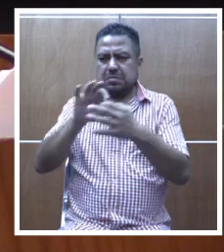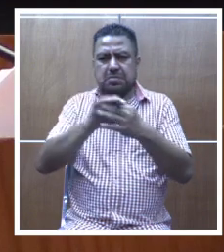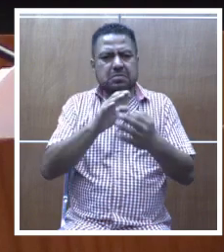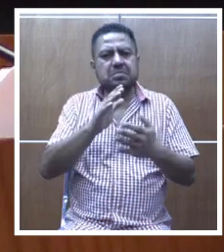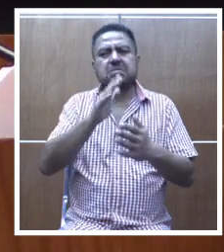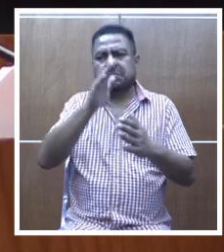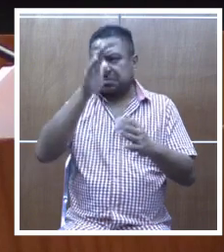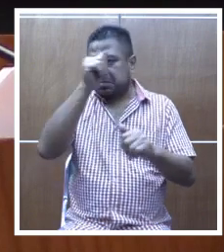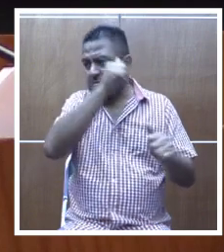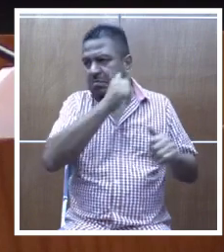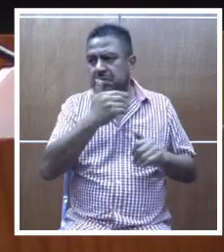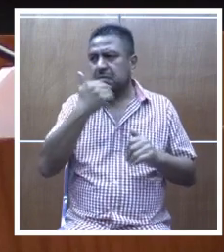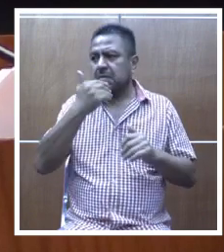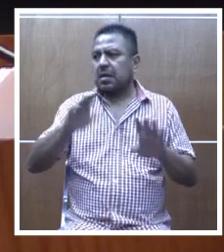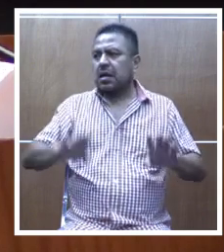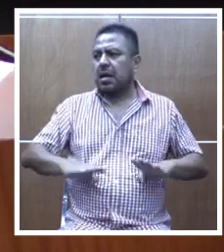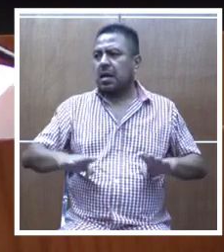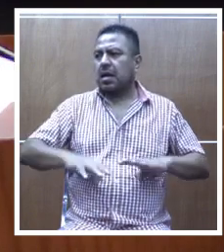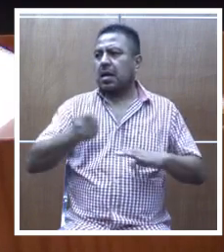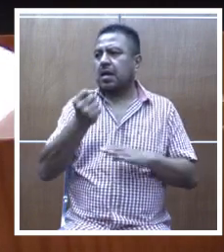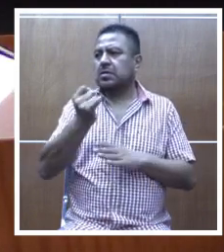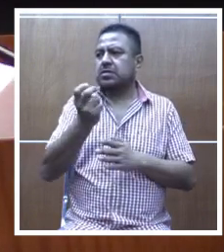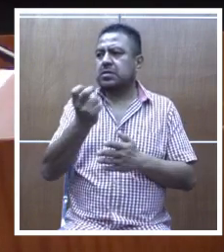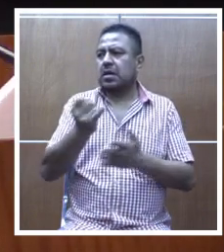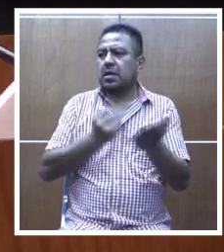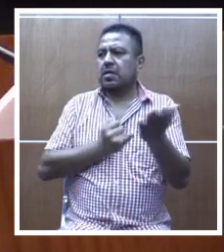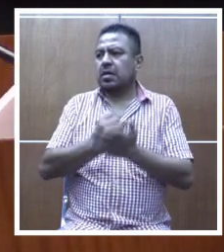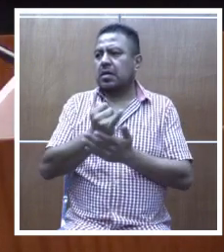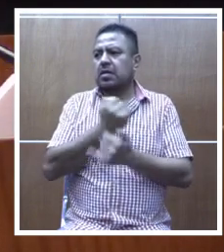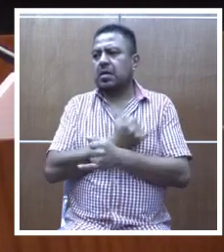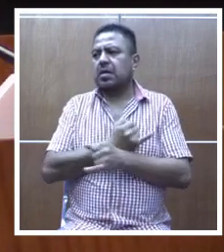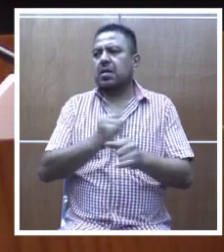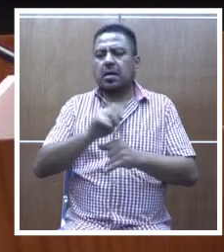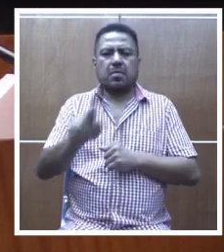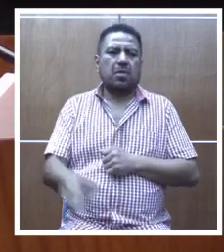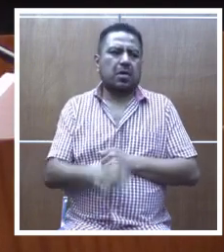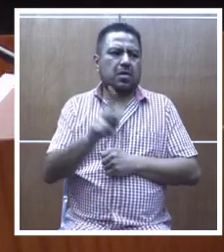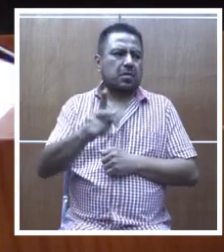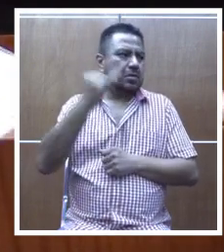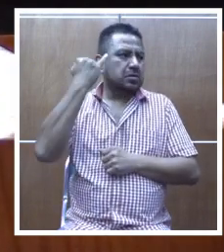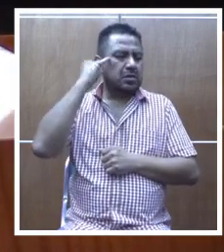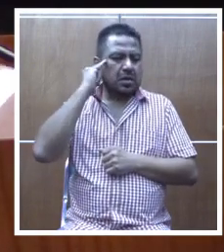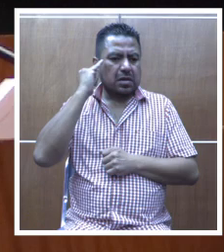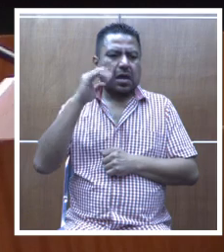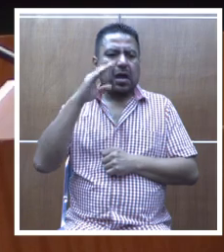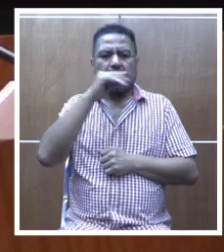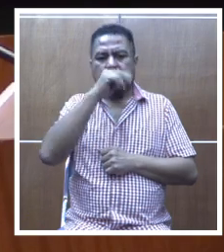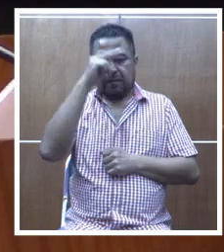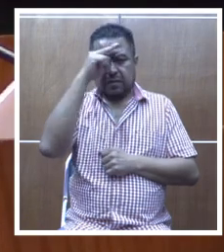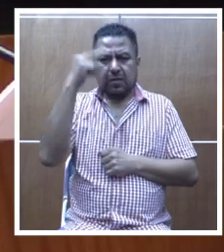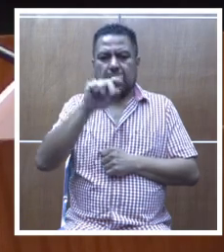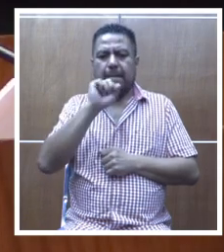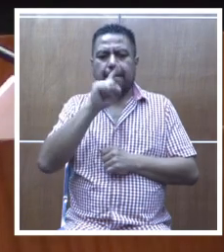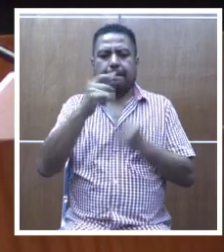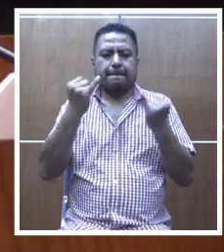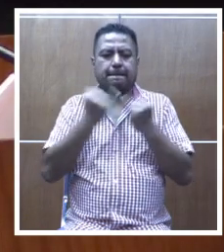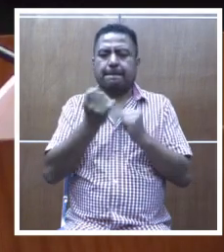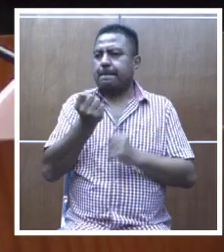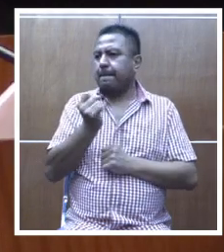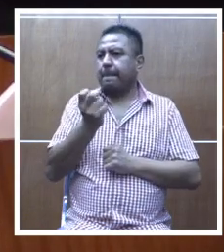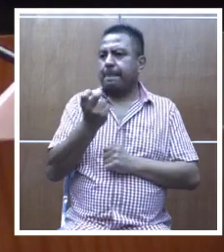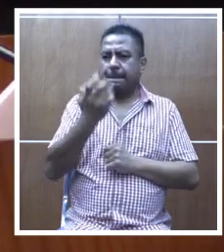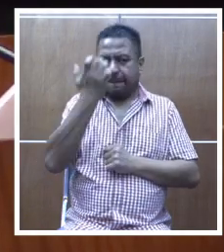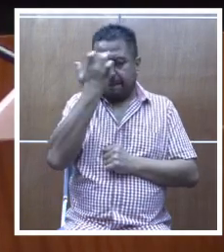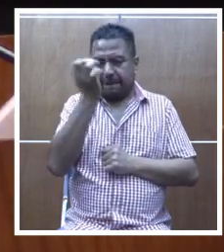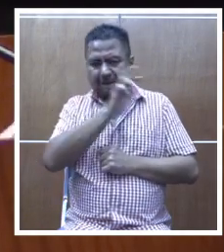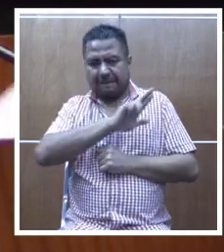aseguran las características de la libre determinación y autonomía de los pueblos y comunidades indígenas y afromexicanas, así como su